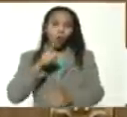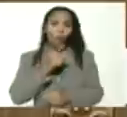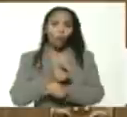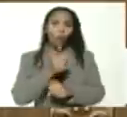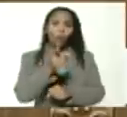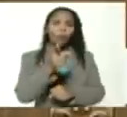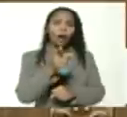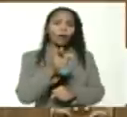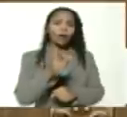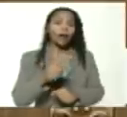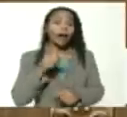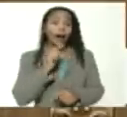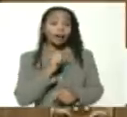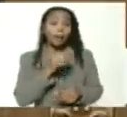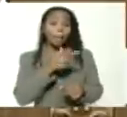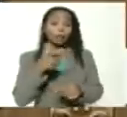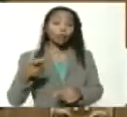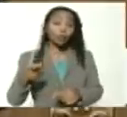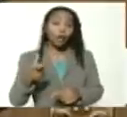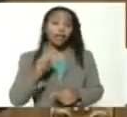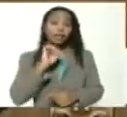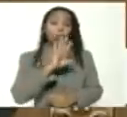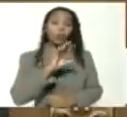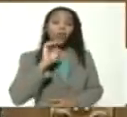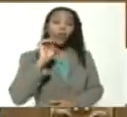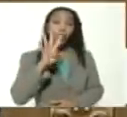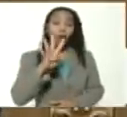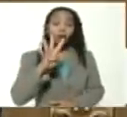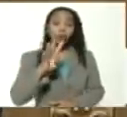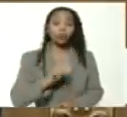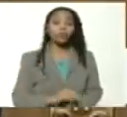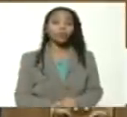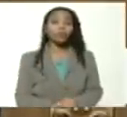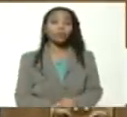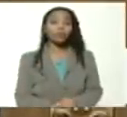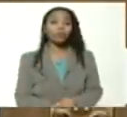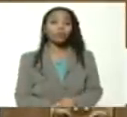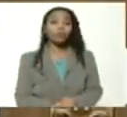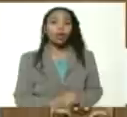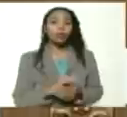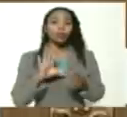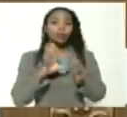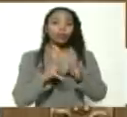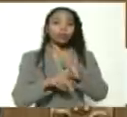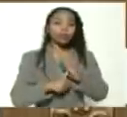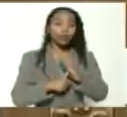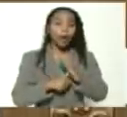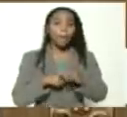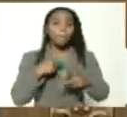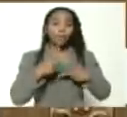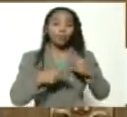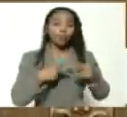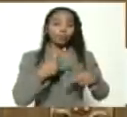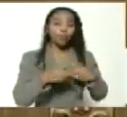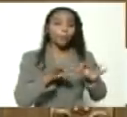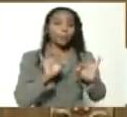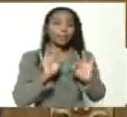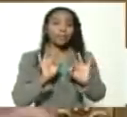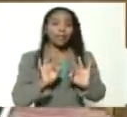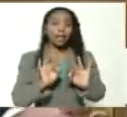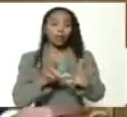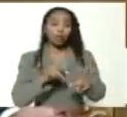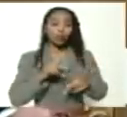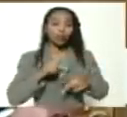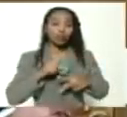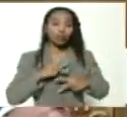De este total de acusados, 54 se acogieron al procedimiento especial de admisión de los hechos.